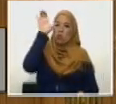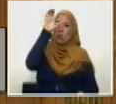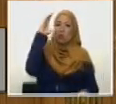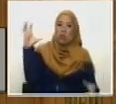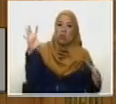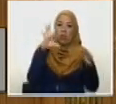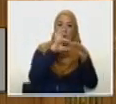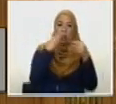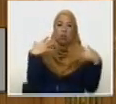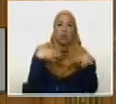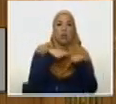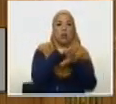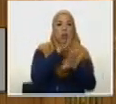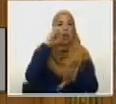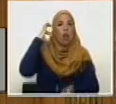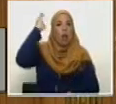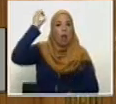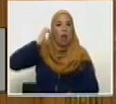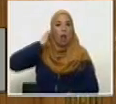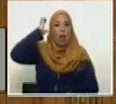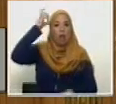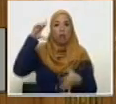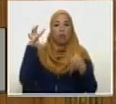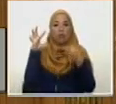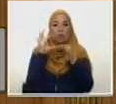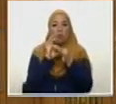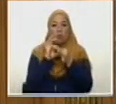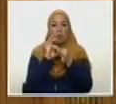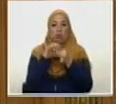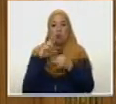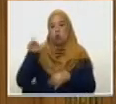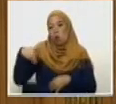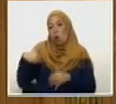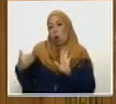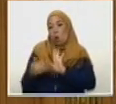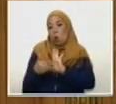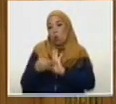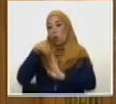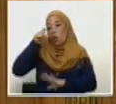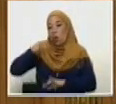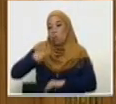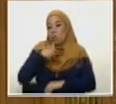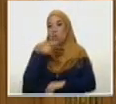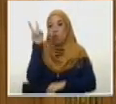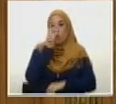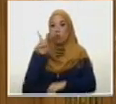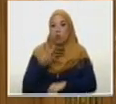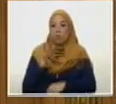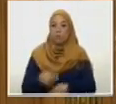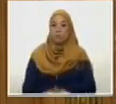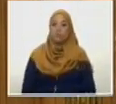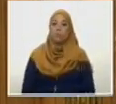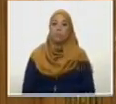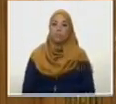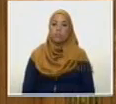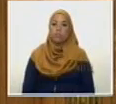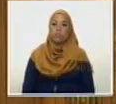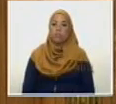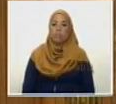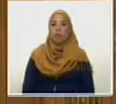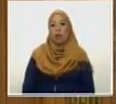Unión Europea contra nuestro pueblo venezolano. Es muy